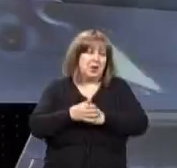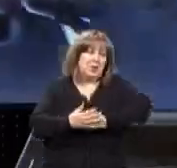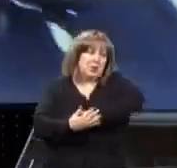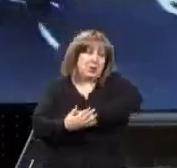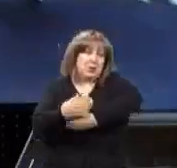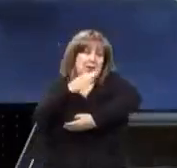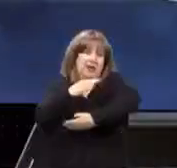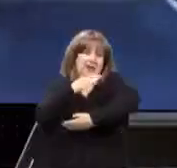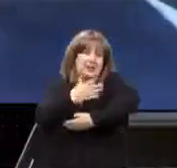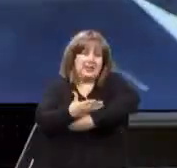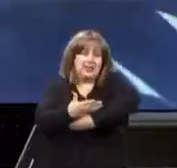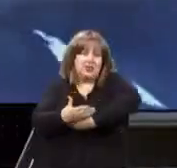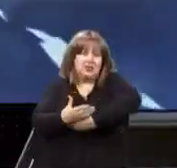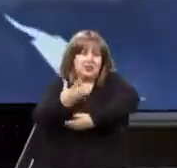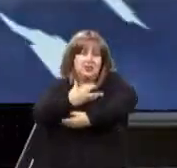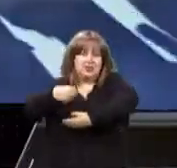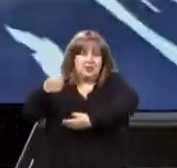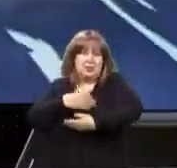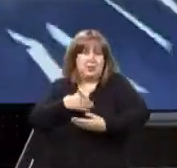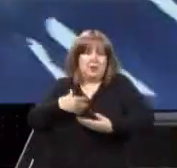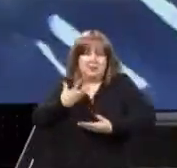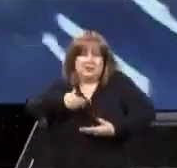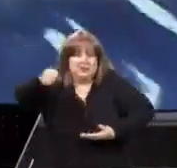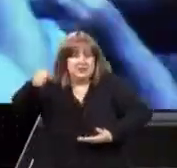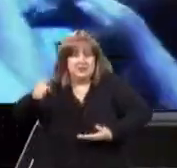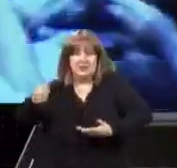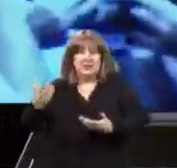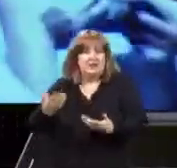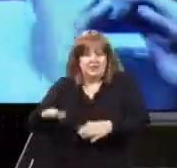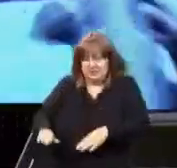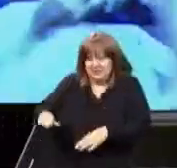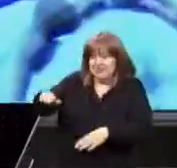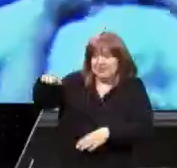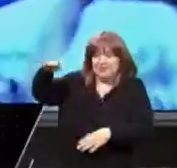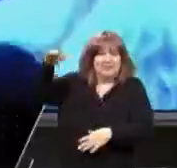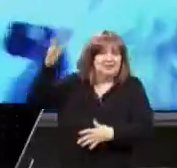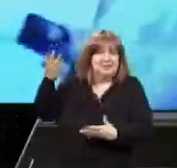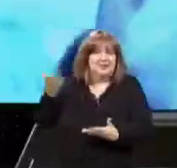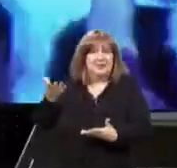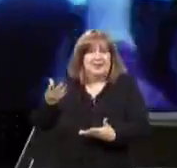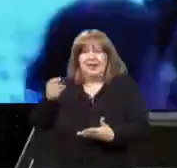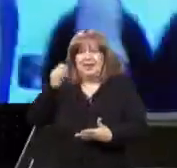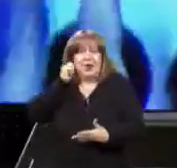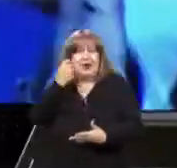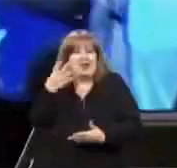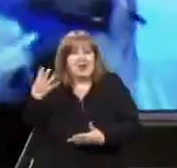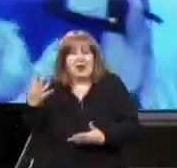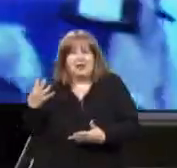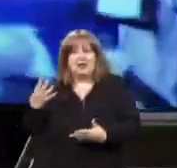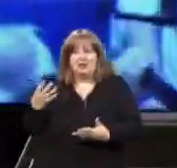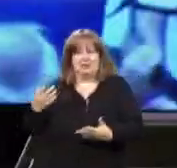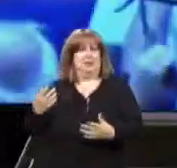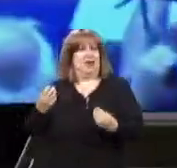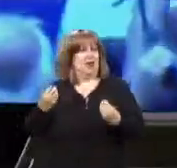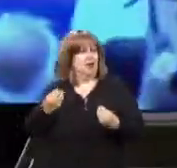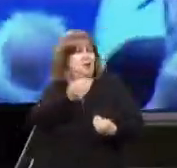Infinidad de gente y es respetable, pero es razonable. Supuesto, aparte imagínate que llegue tu momento de una vida, 44 años, te llegue